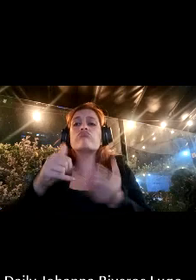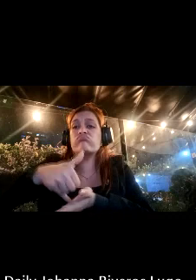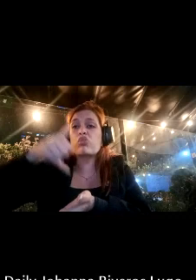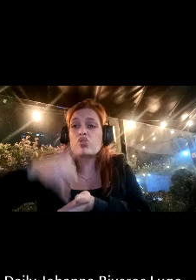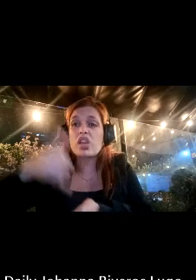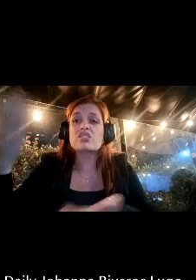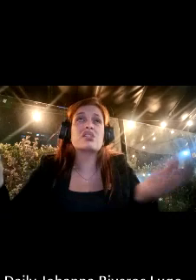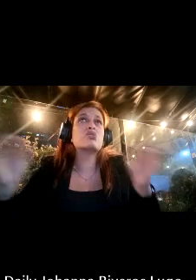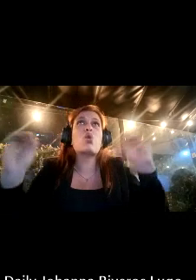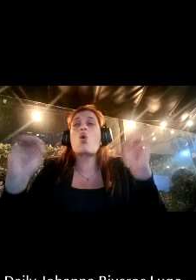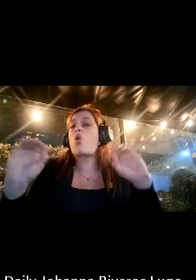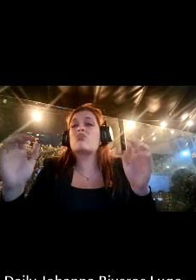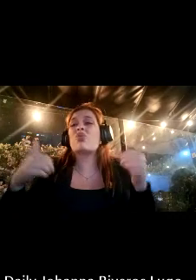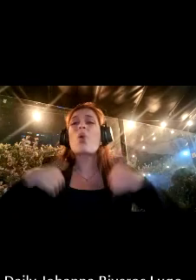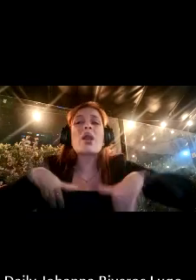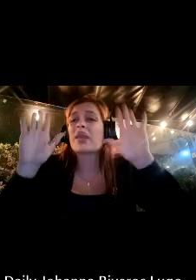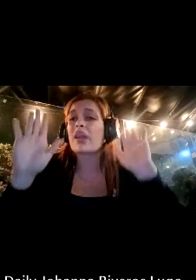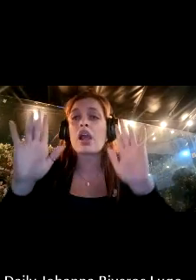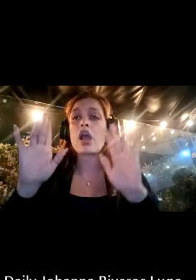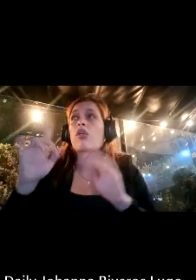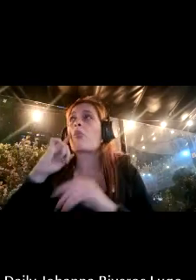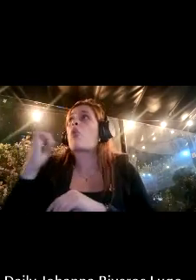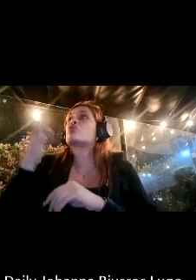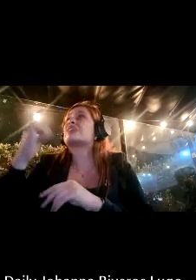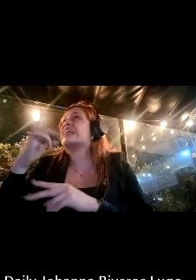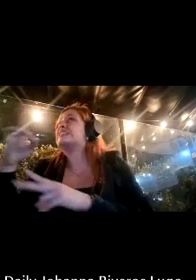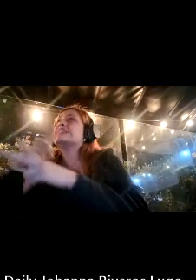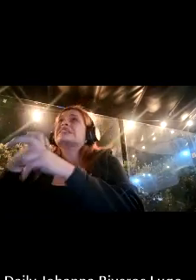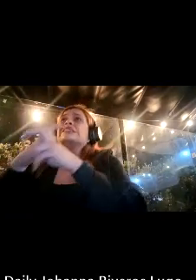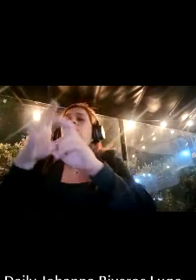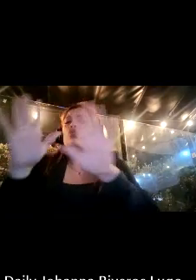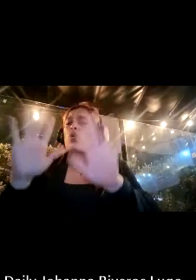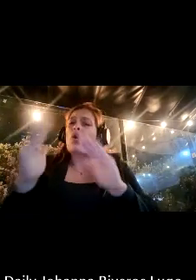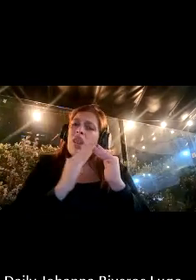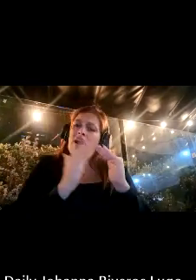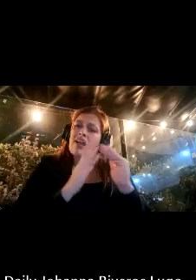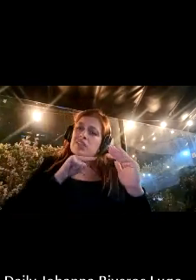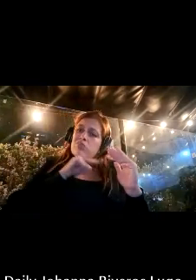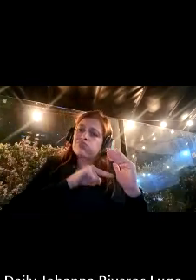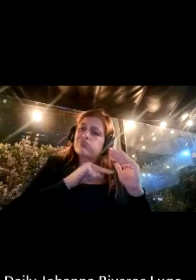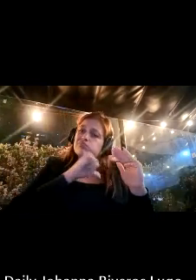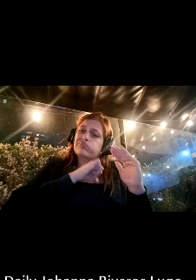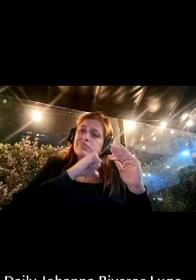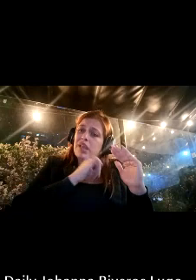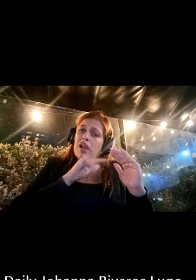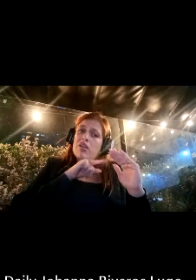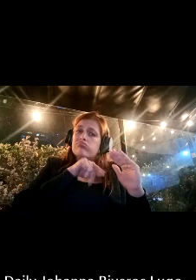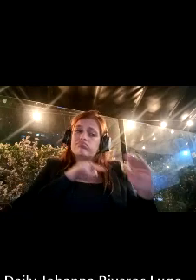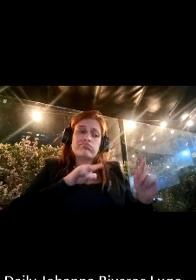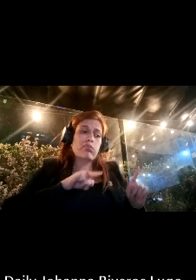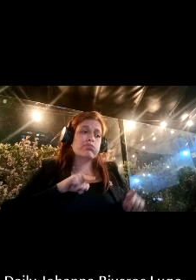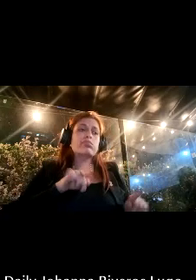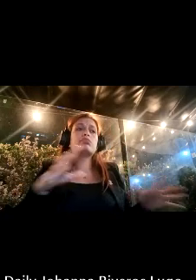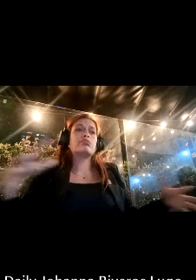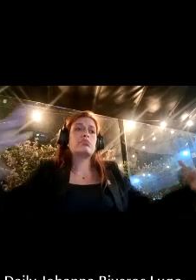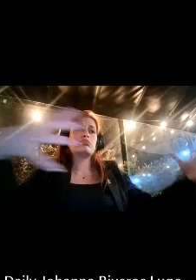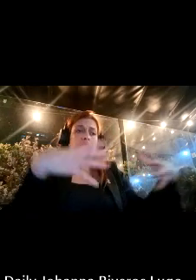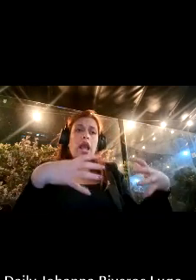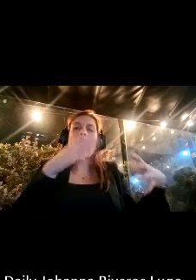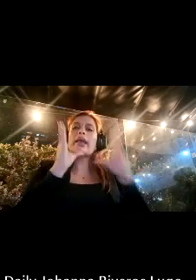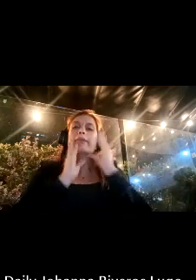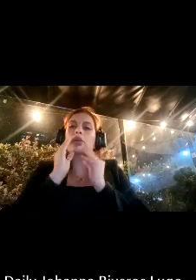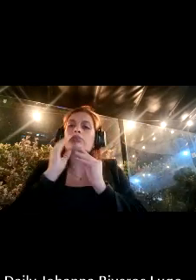difíciles, sino todo lo que tengamos en nuestra casa y con lo que podamos eh, hacer nuestro experimento.